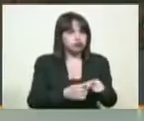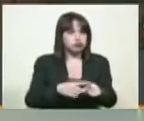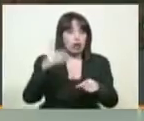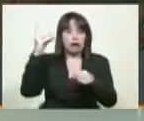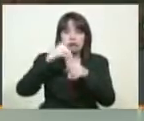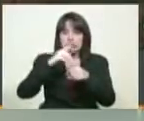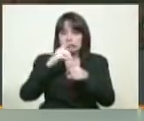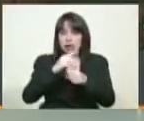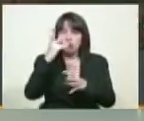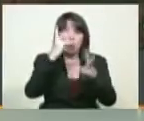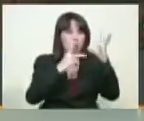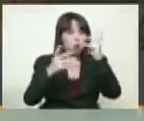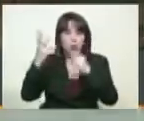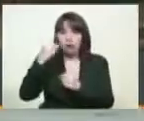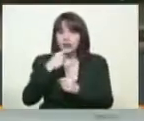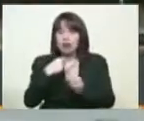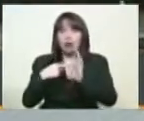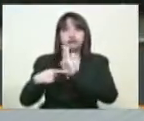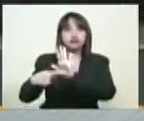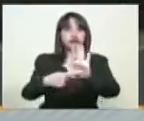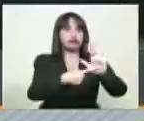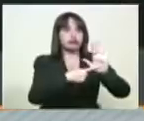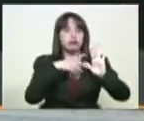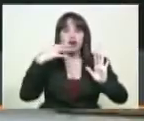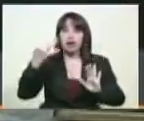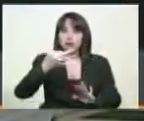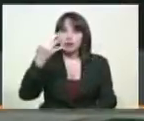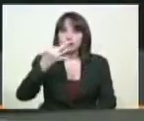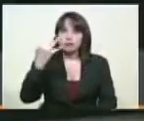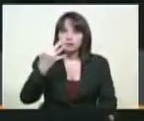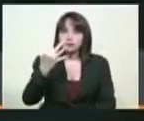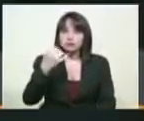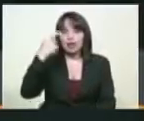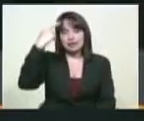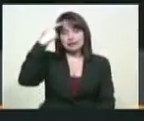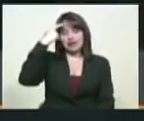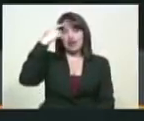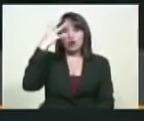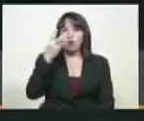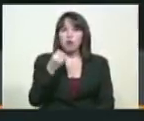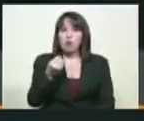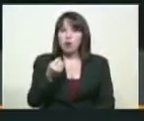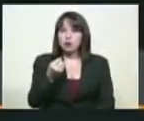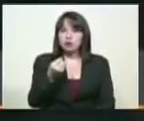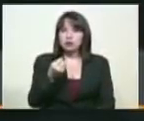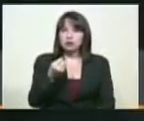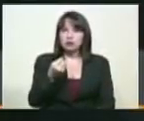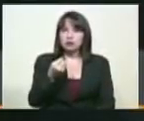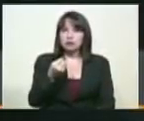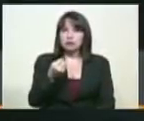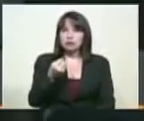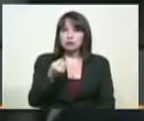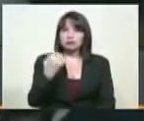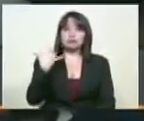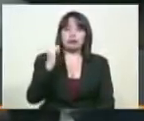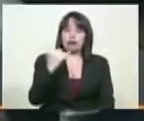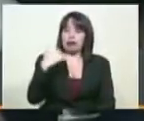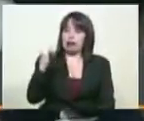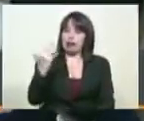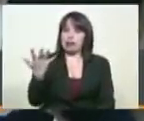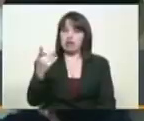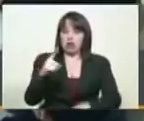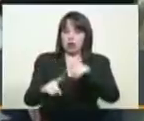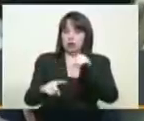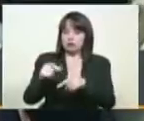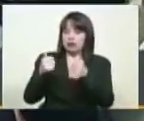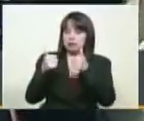verdadera y nos va a permitir muchas cosas el censo nacional de transporte nos va a